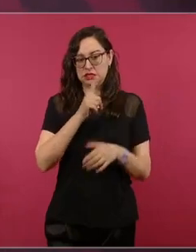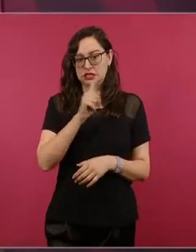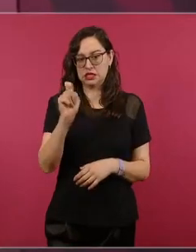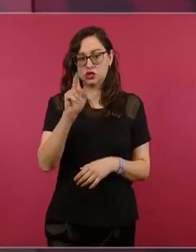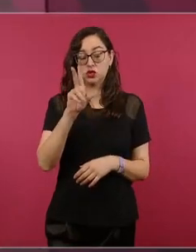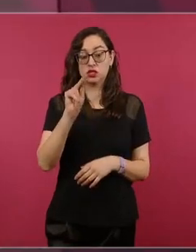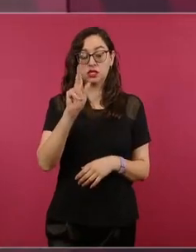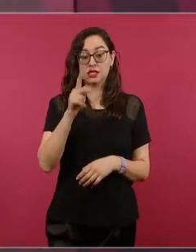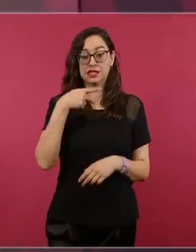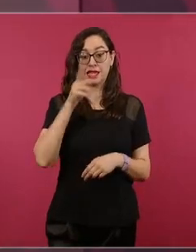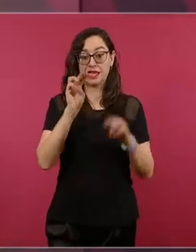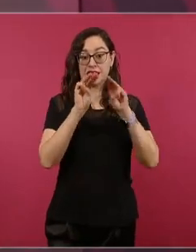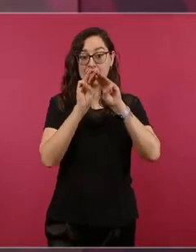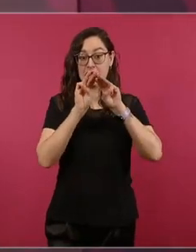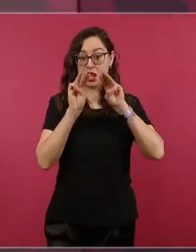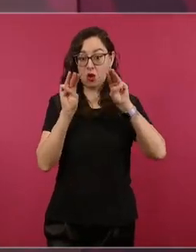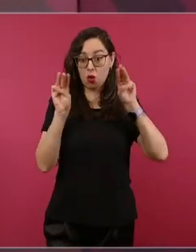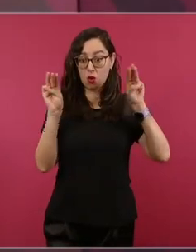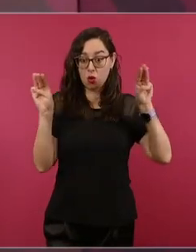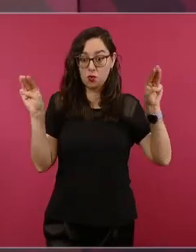3.180 kilómetros.